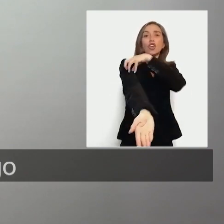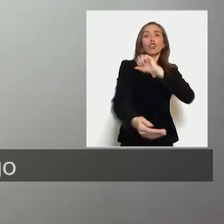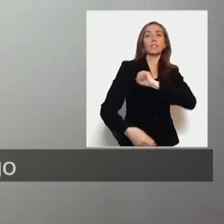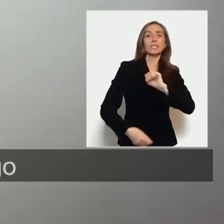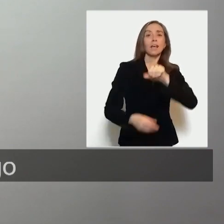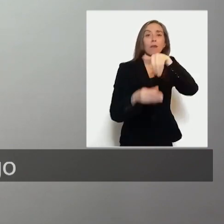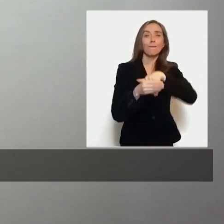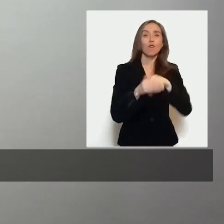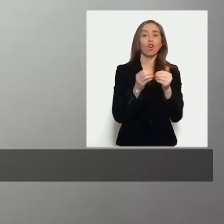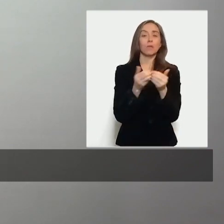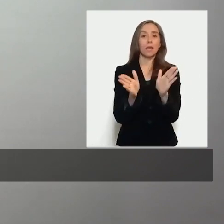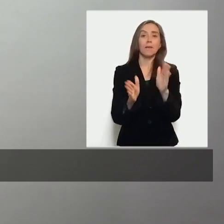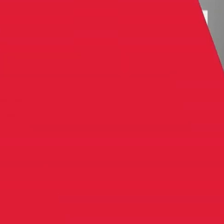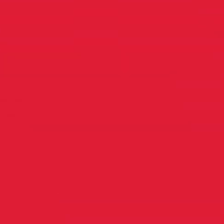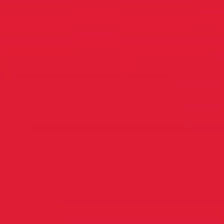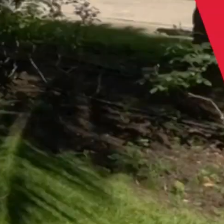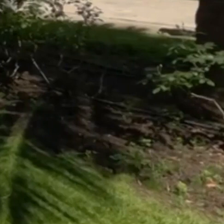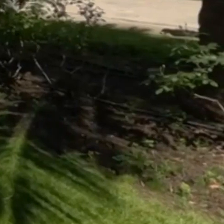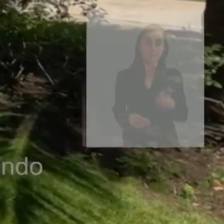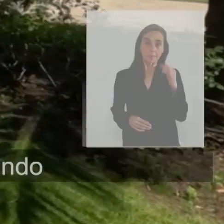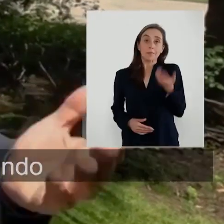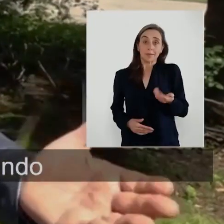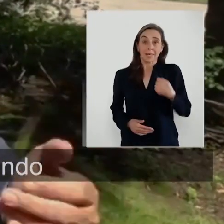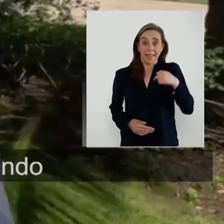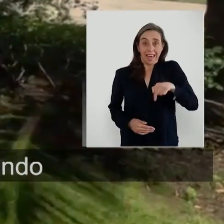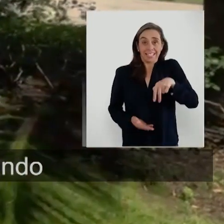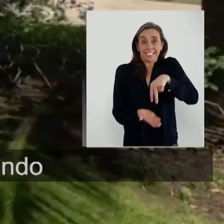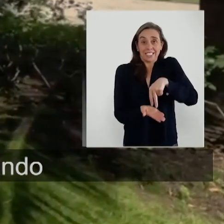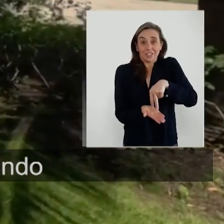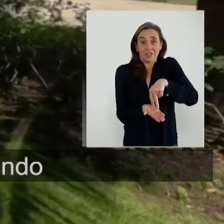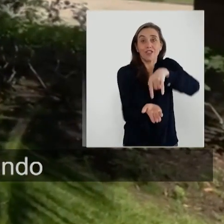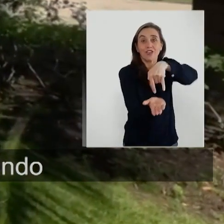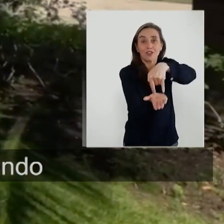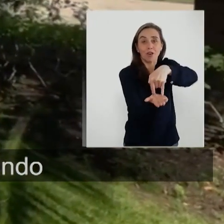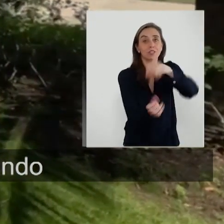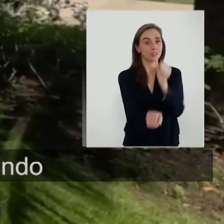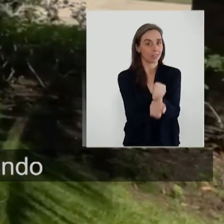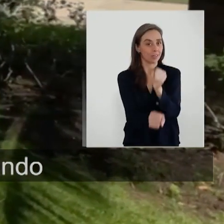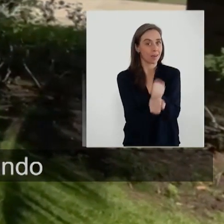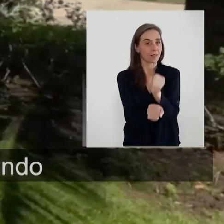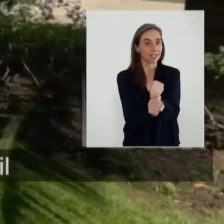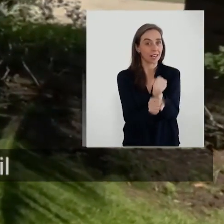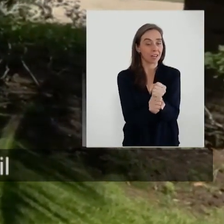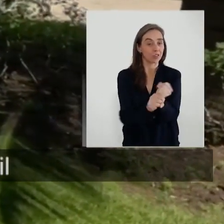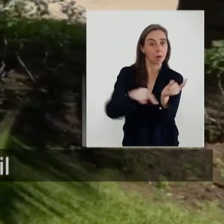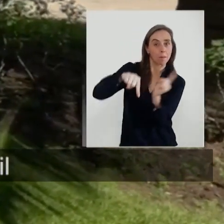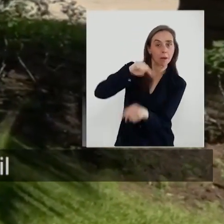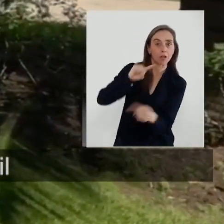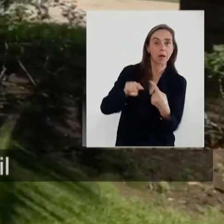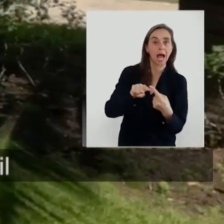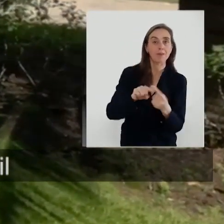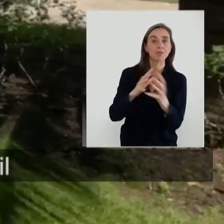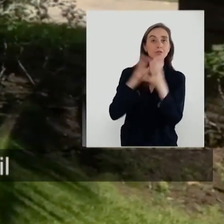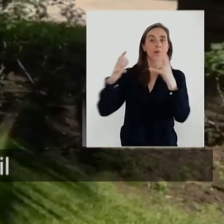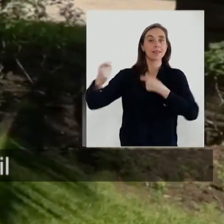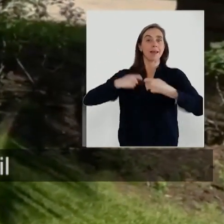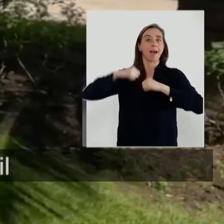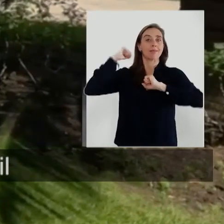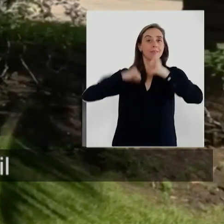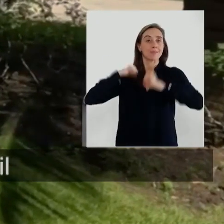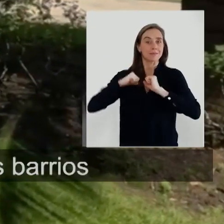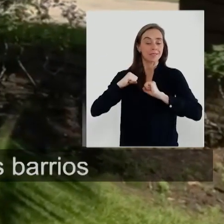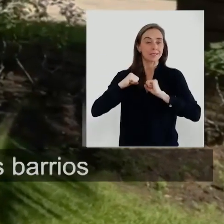al norte de Santiago. Vota Libre. Aquí estamos, en el Congreso trabajando para combatir los abusos del